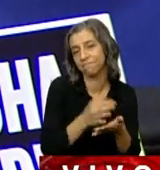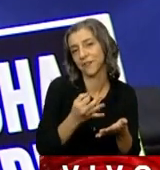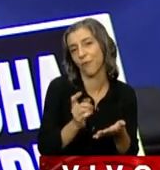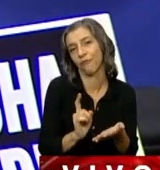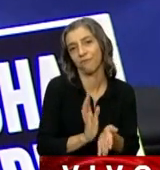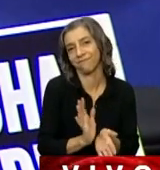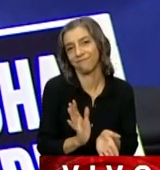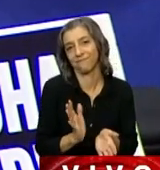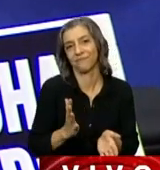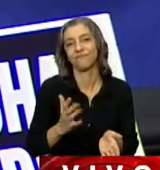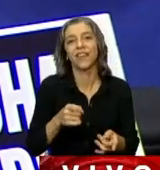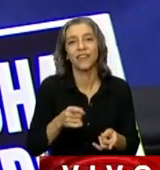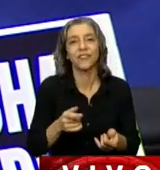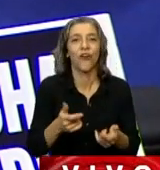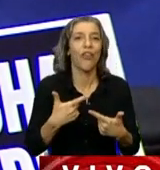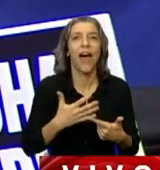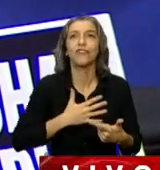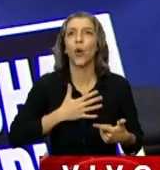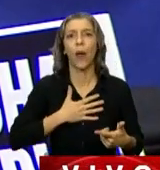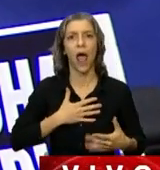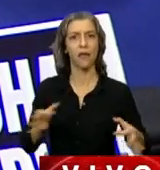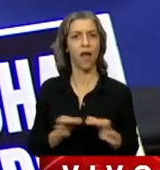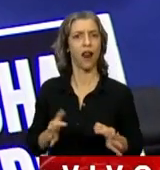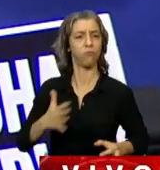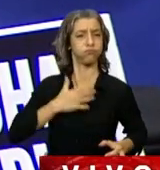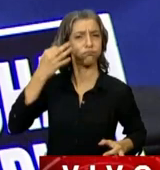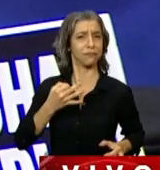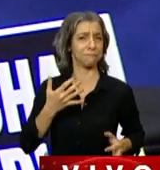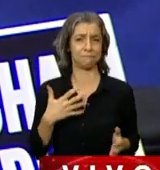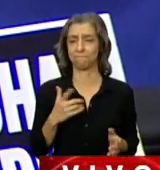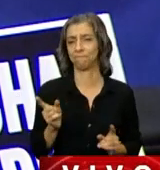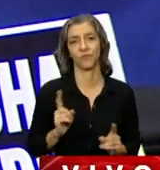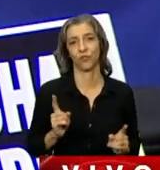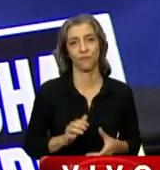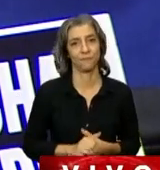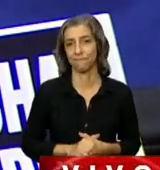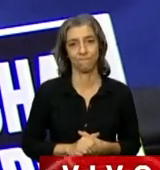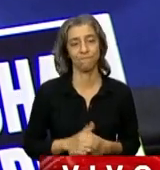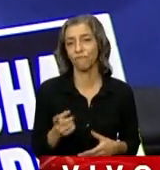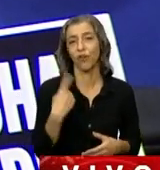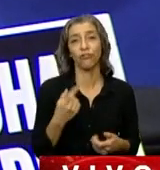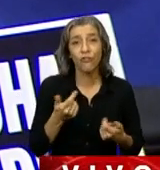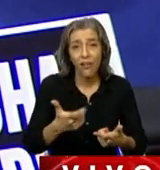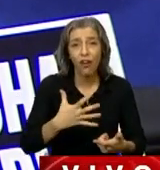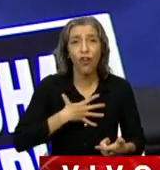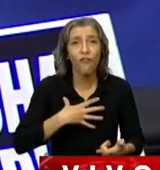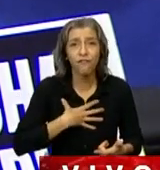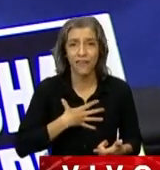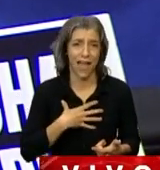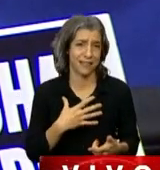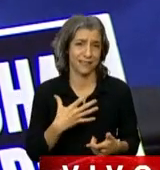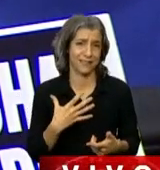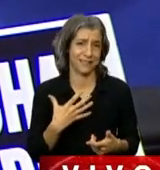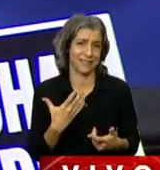No le podemos dar a gobiernos que nos entregan todos los días ese voto de confianza. Sería una enorme lavada de